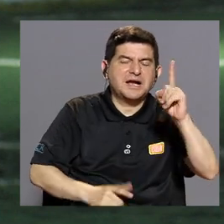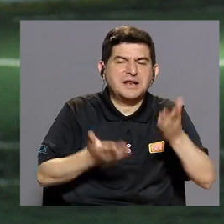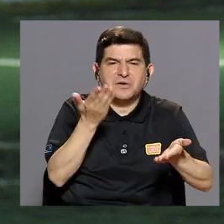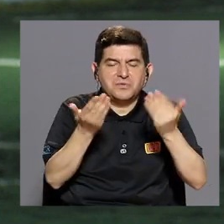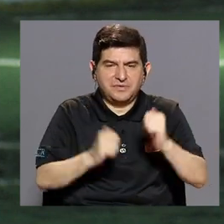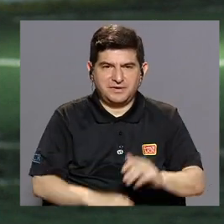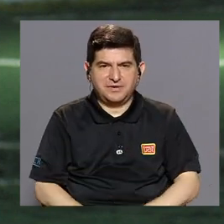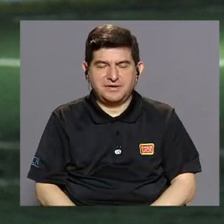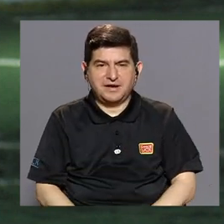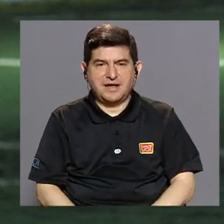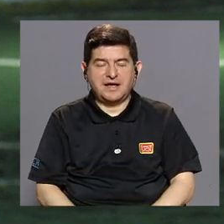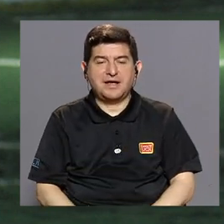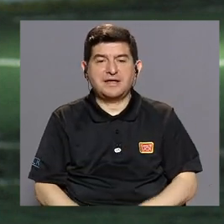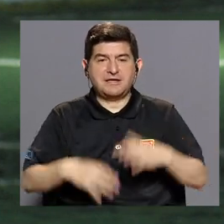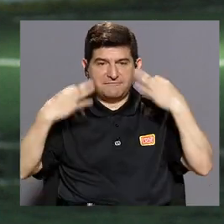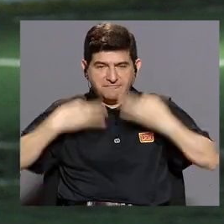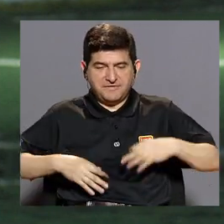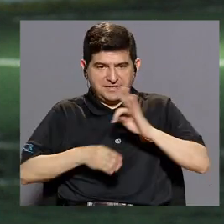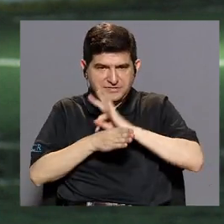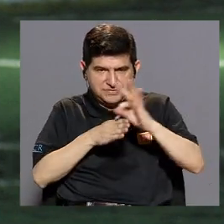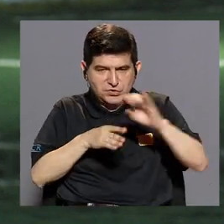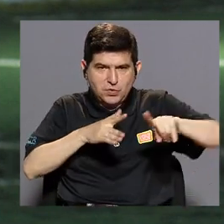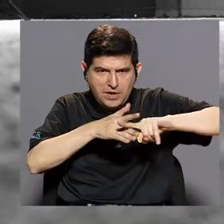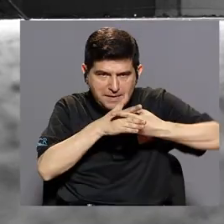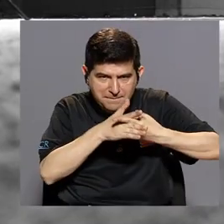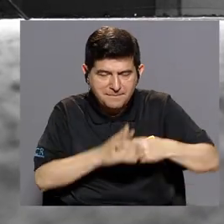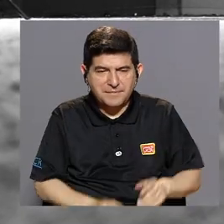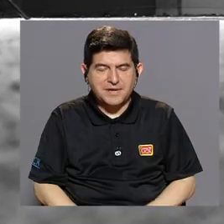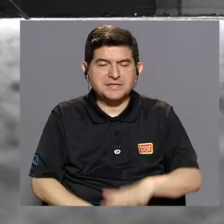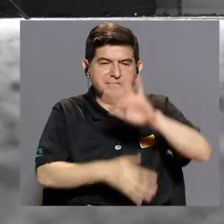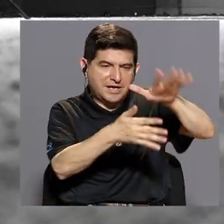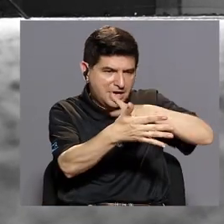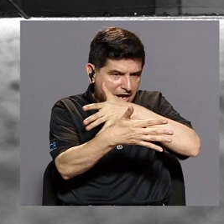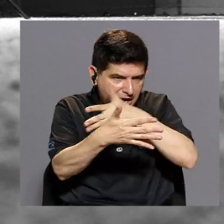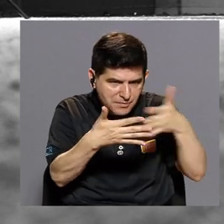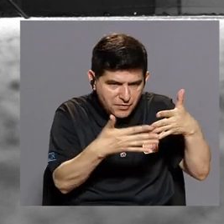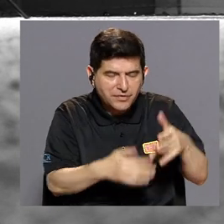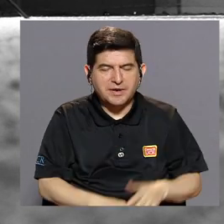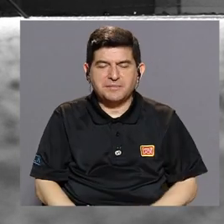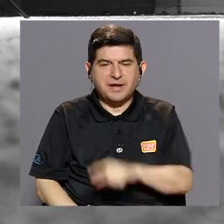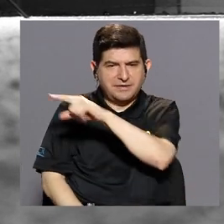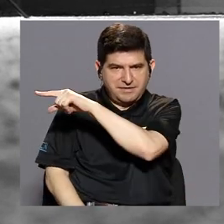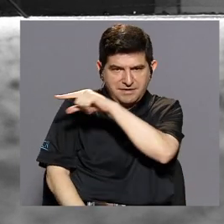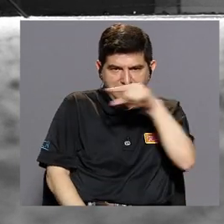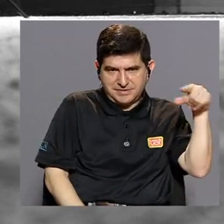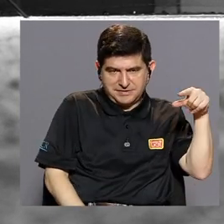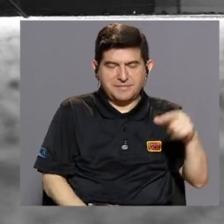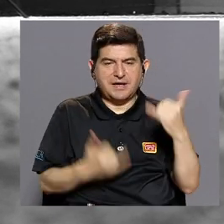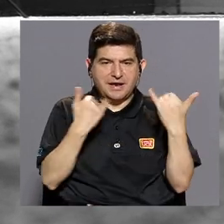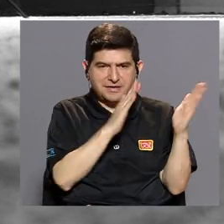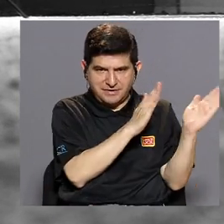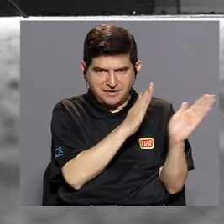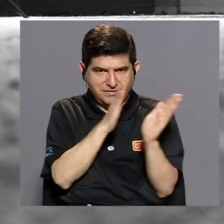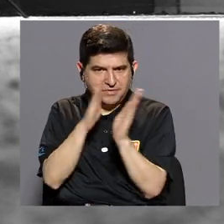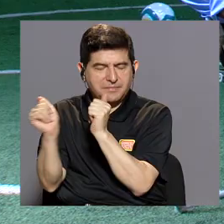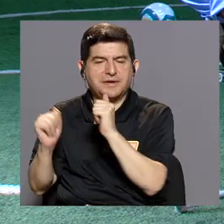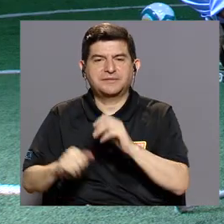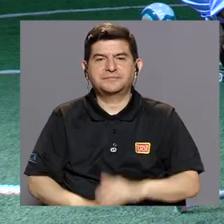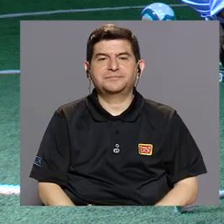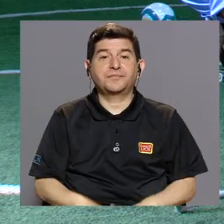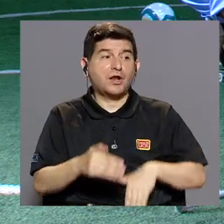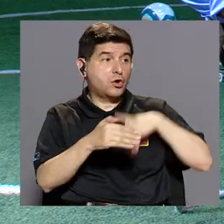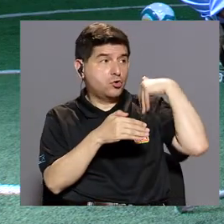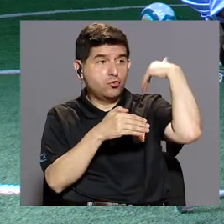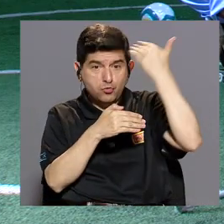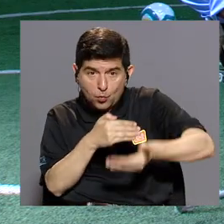1. Y la fisioterapeuta empieza, les programa los horarios conforme pasa la semana, ella hace el plan y